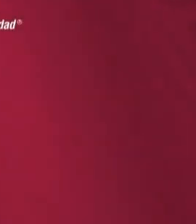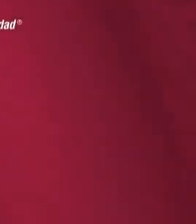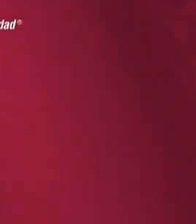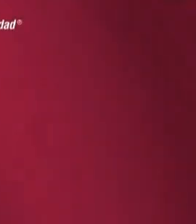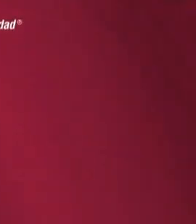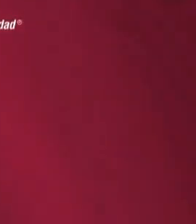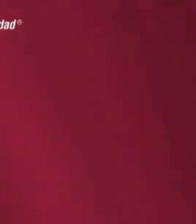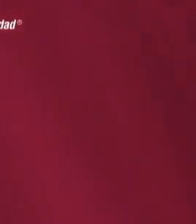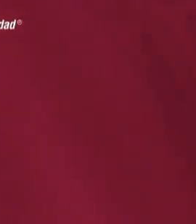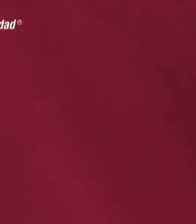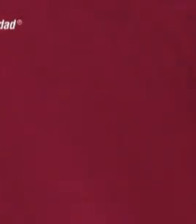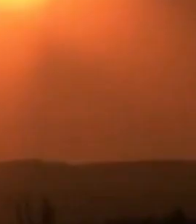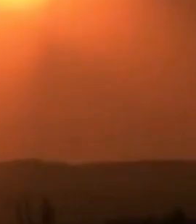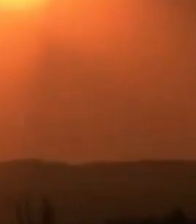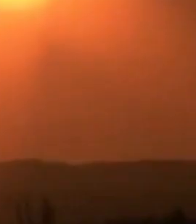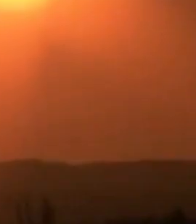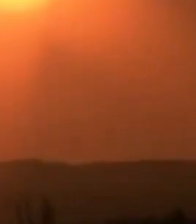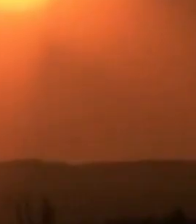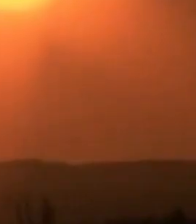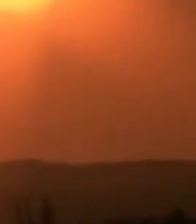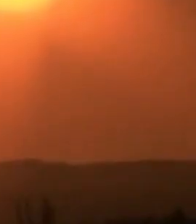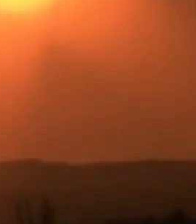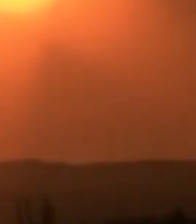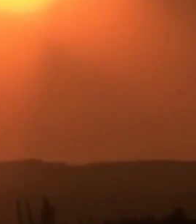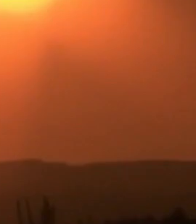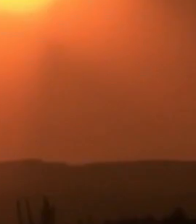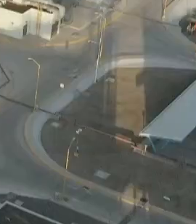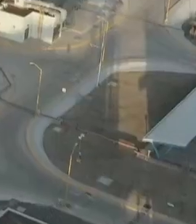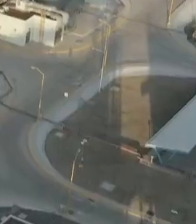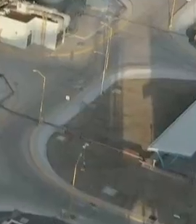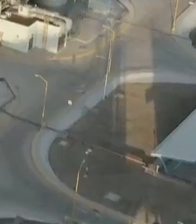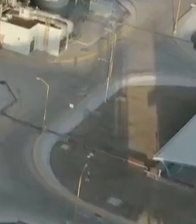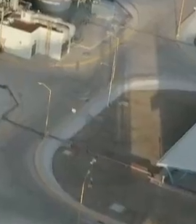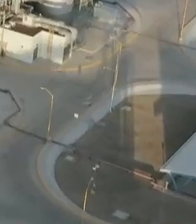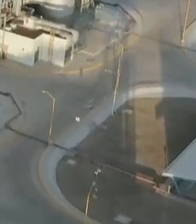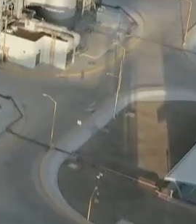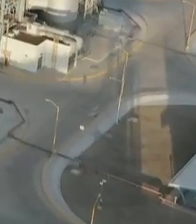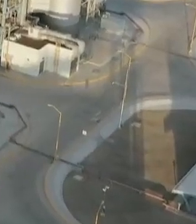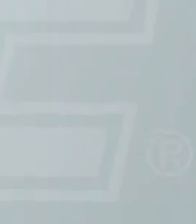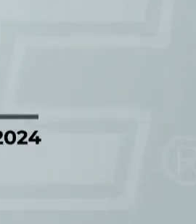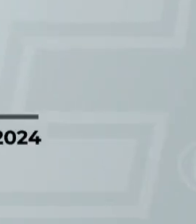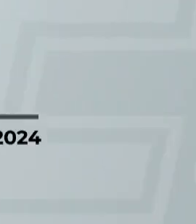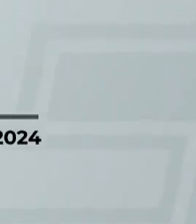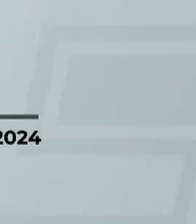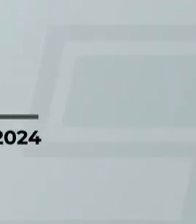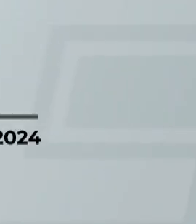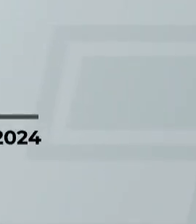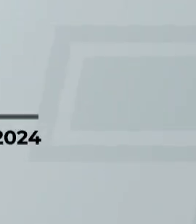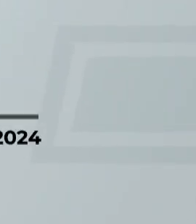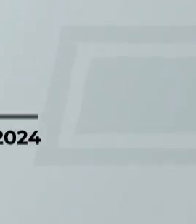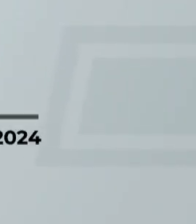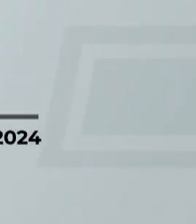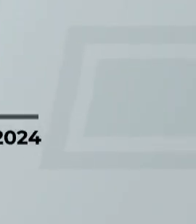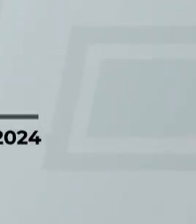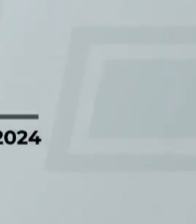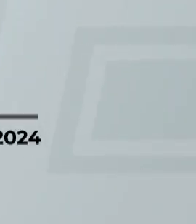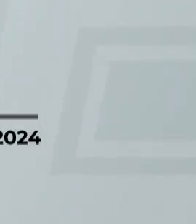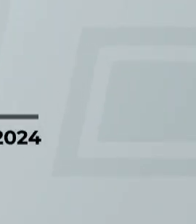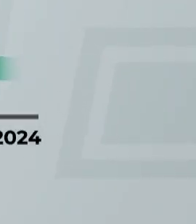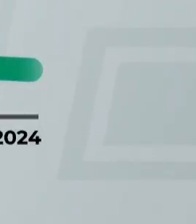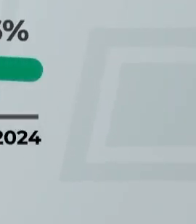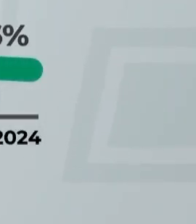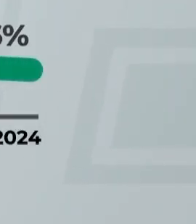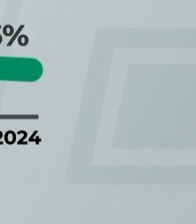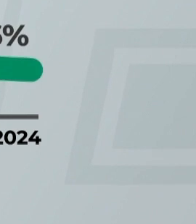que la CFE requería acciones urgentes para robustecer y modernizar toda su infraestructura eléctrica. De lo contrario, al término de la